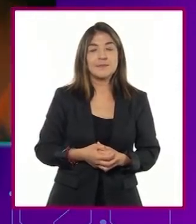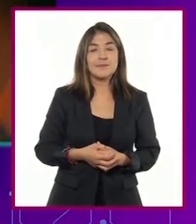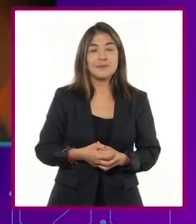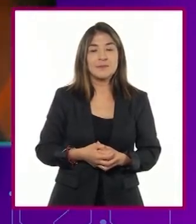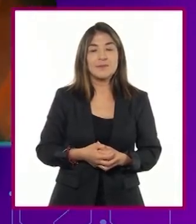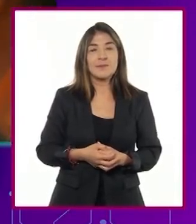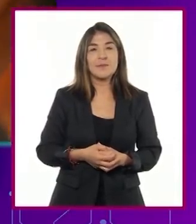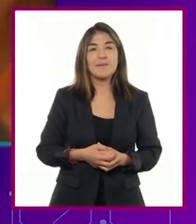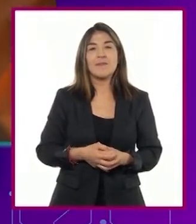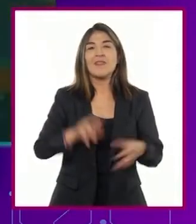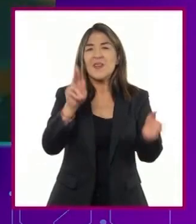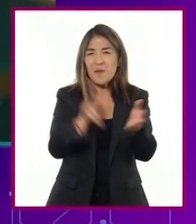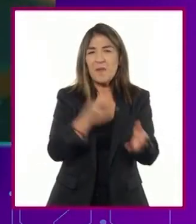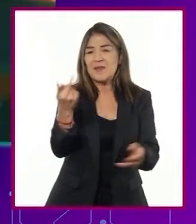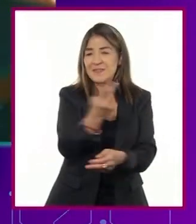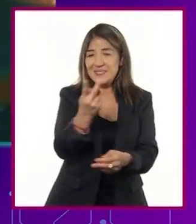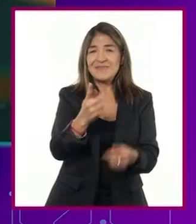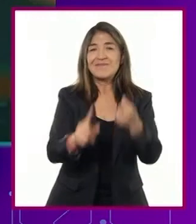Otra vez peleando por la cancha.